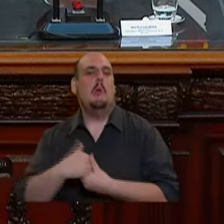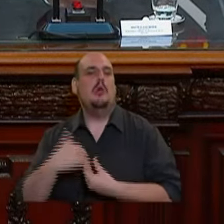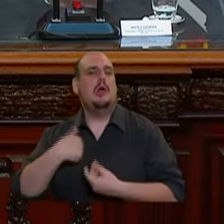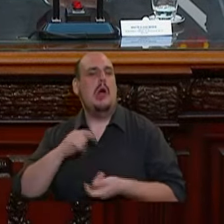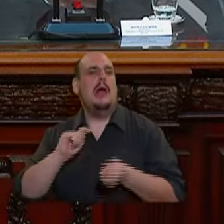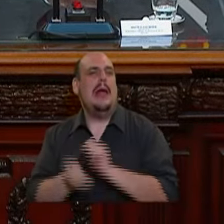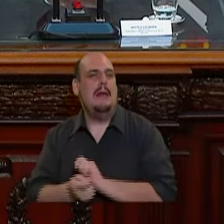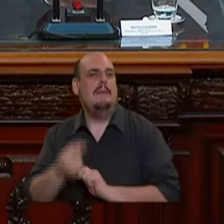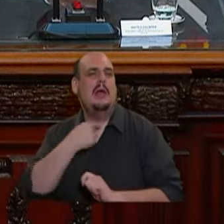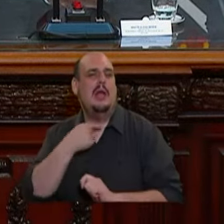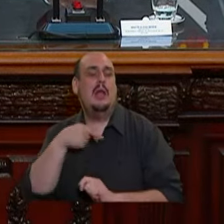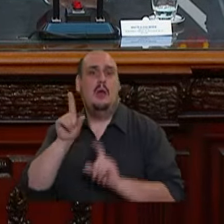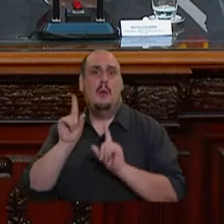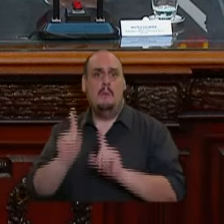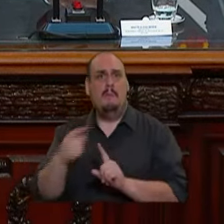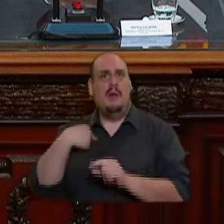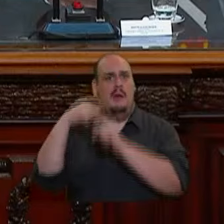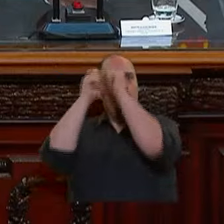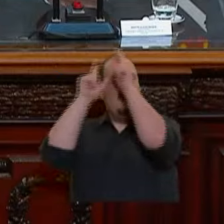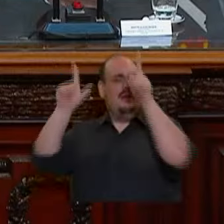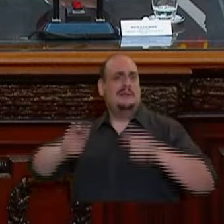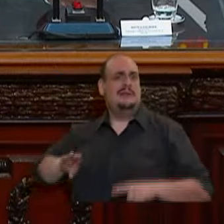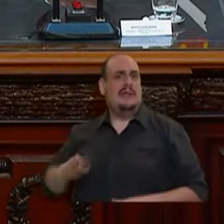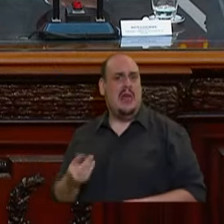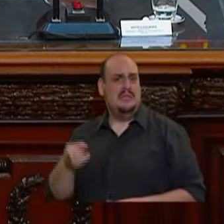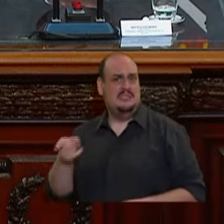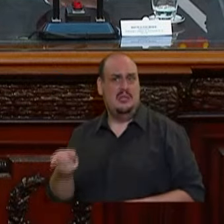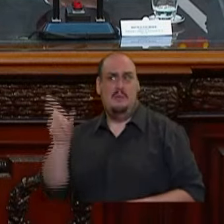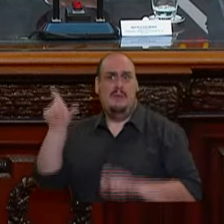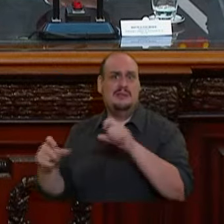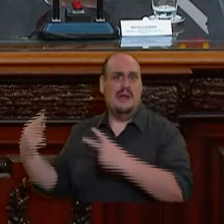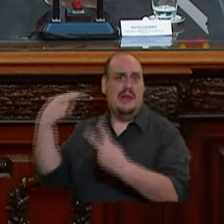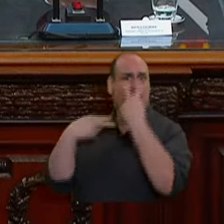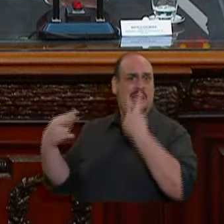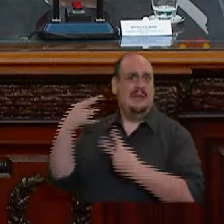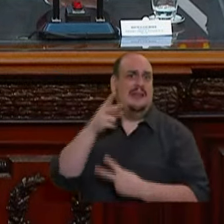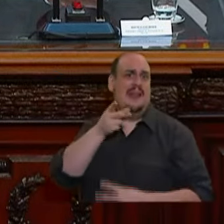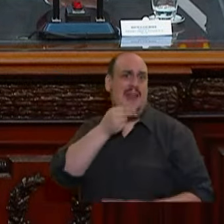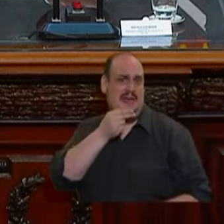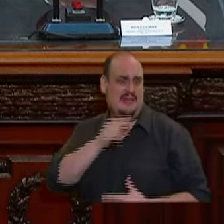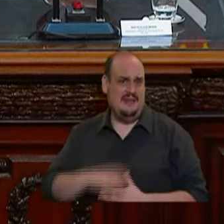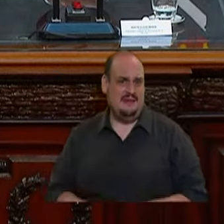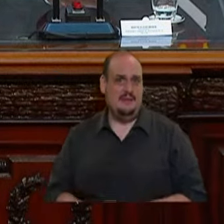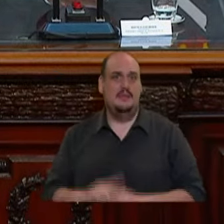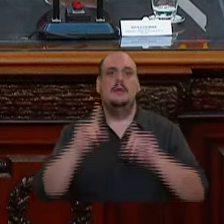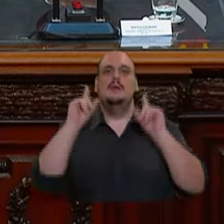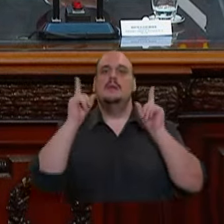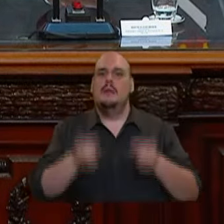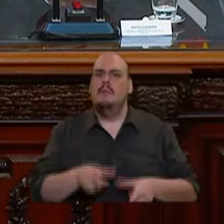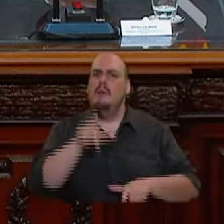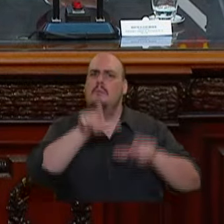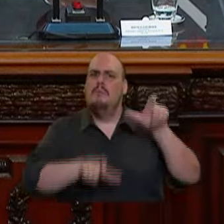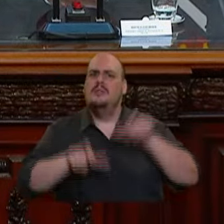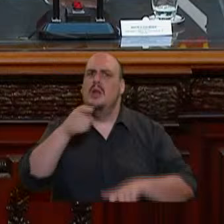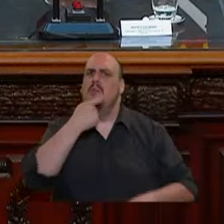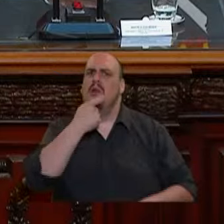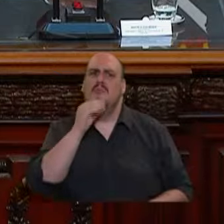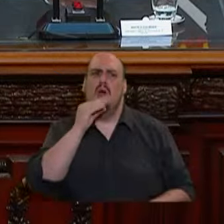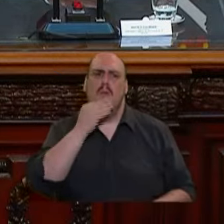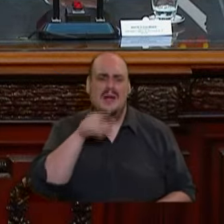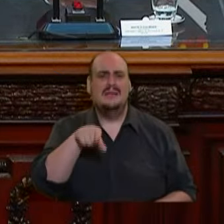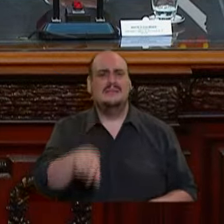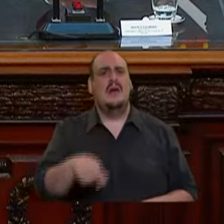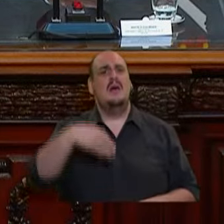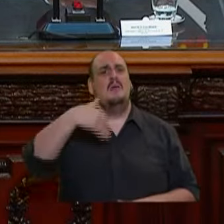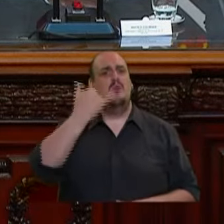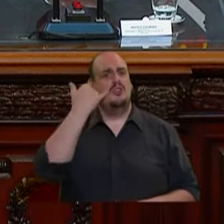que pretendieron traicionar su mandato mientras nadie veía. Lo vimos también en la reparación de los jinetes del fracaso como Sergio Massa, Pablo